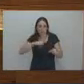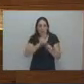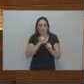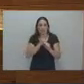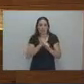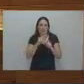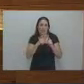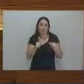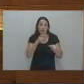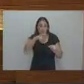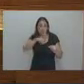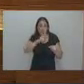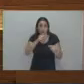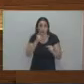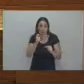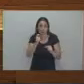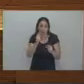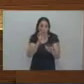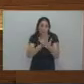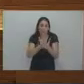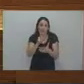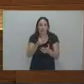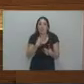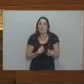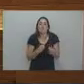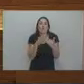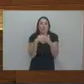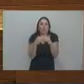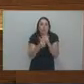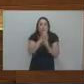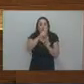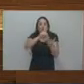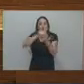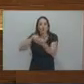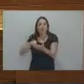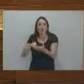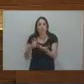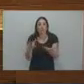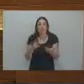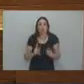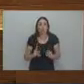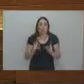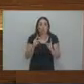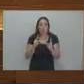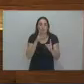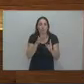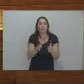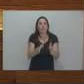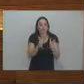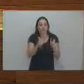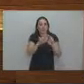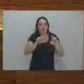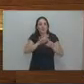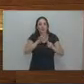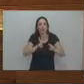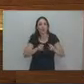estos también pagan la luz, igual que pagan la luz los usuarios y los ciudadanos que la ven cortada a pesar de que los beneficios de las multinacionales